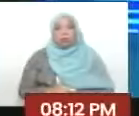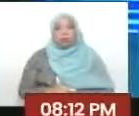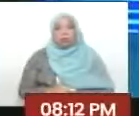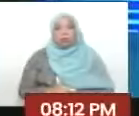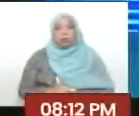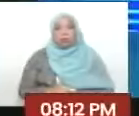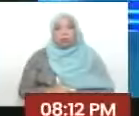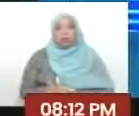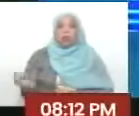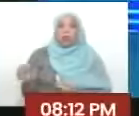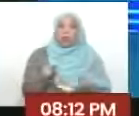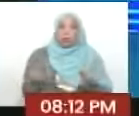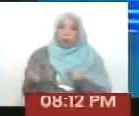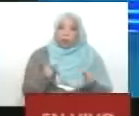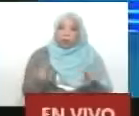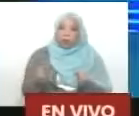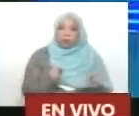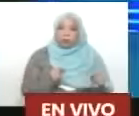invitan a debates.